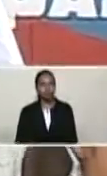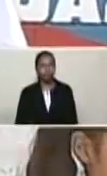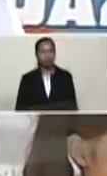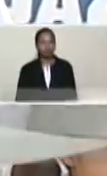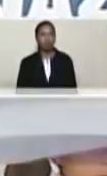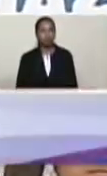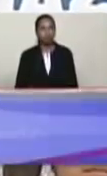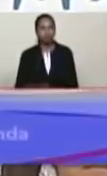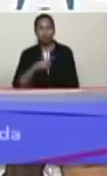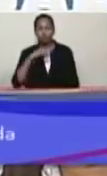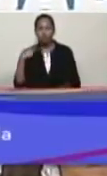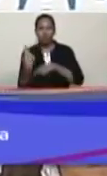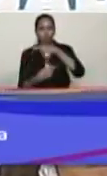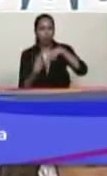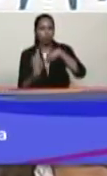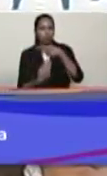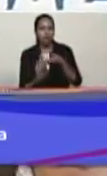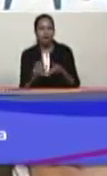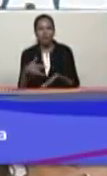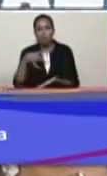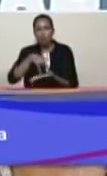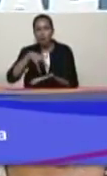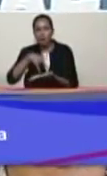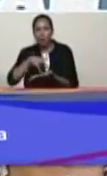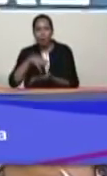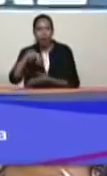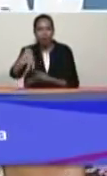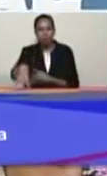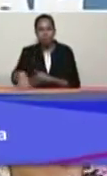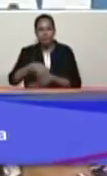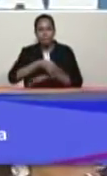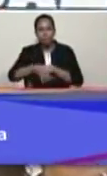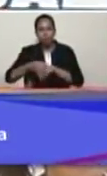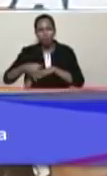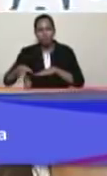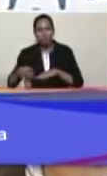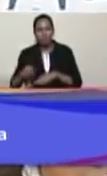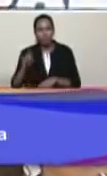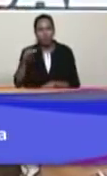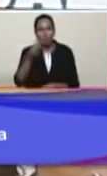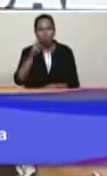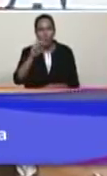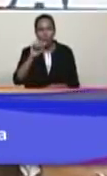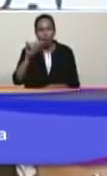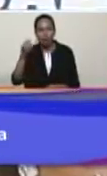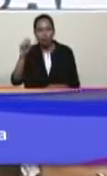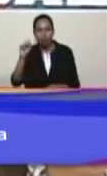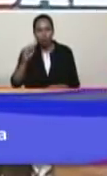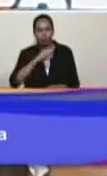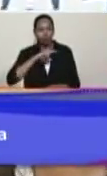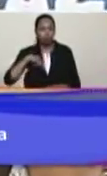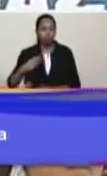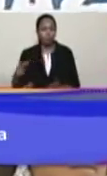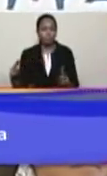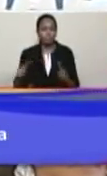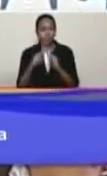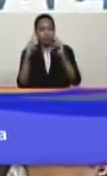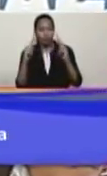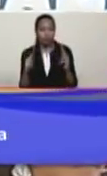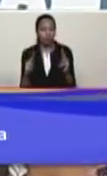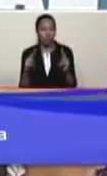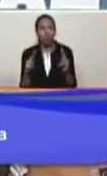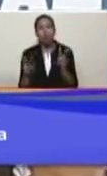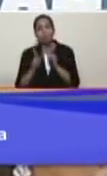Desde el revolucionario estado Carabobo, desde el municipio Los Guayos, nos encontramos en el